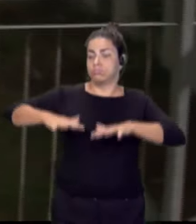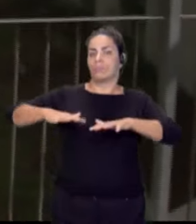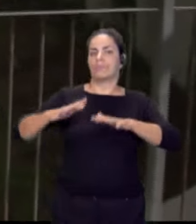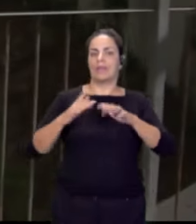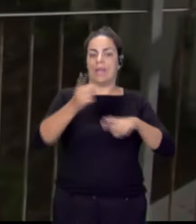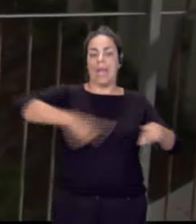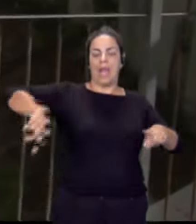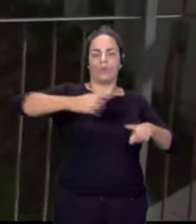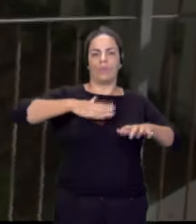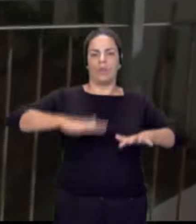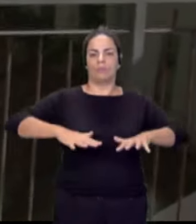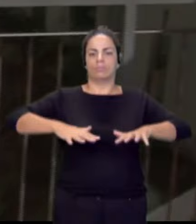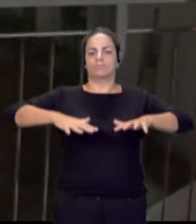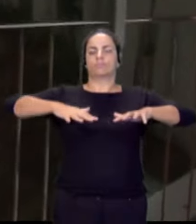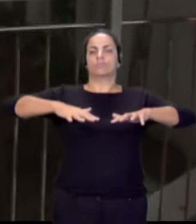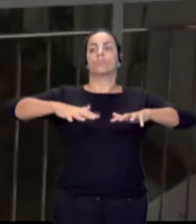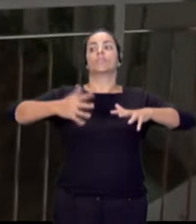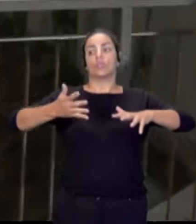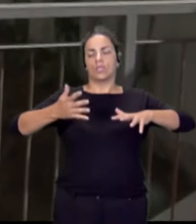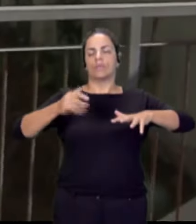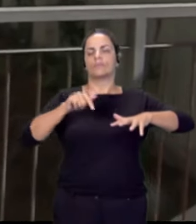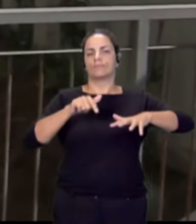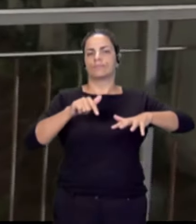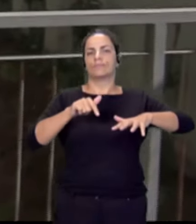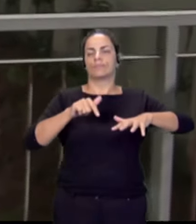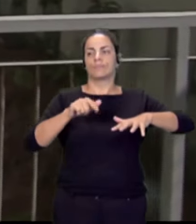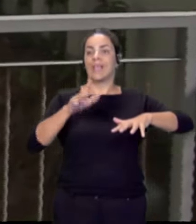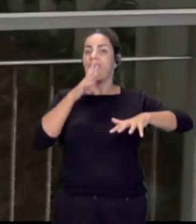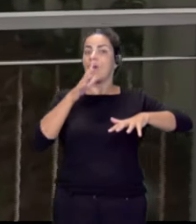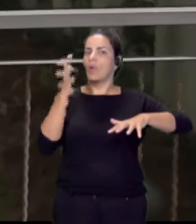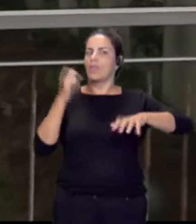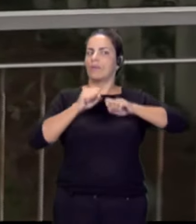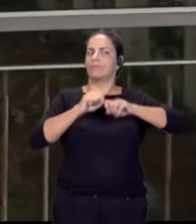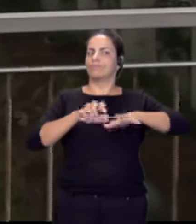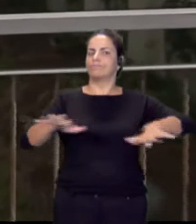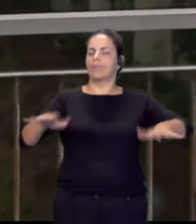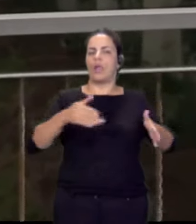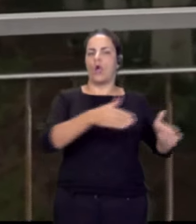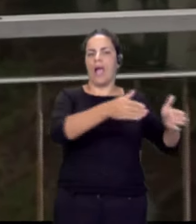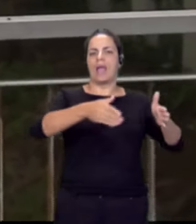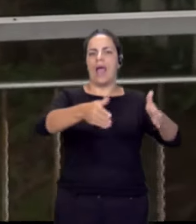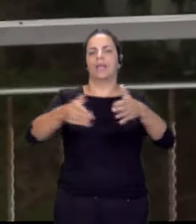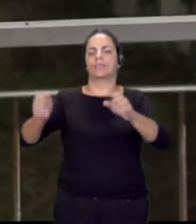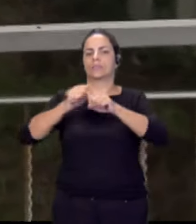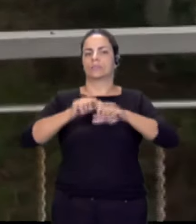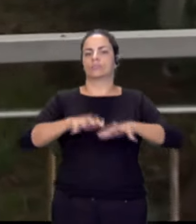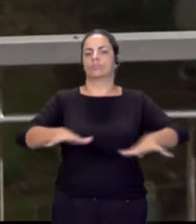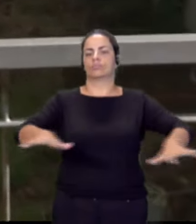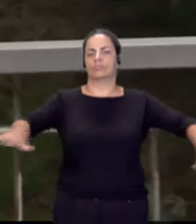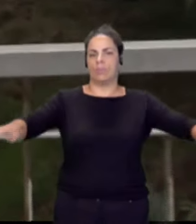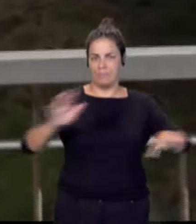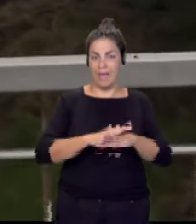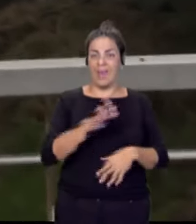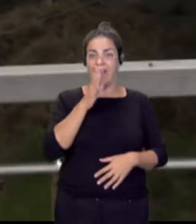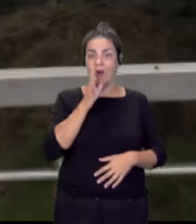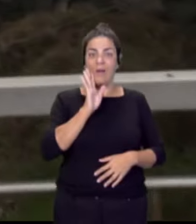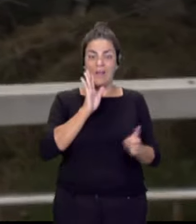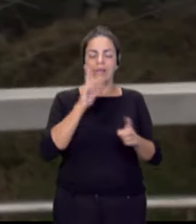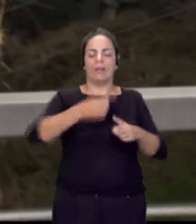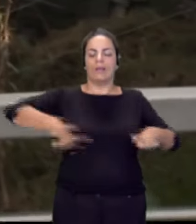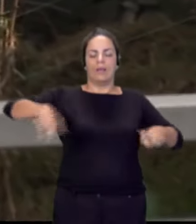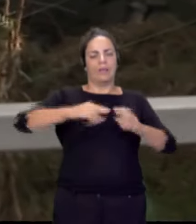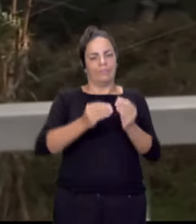nivel freático nos puede subir, entonces hay que llevar toda el agua hacia los canales que están establecidos para poder evacuar esa agua. Entonces, uh-huh,